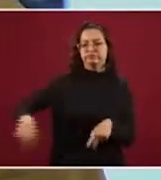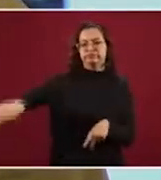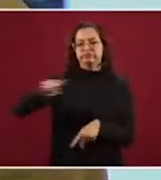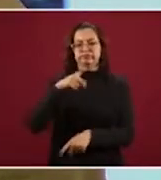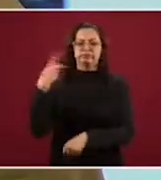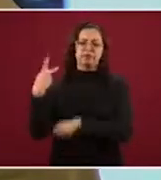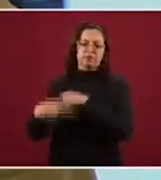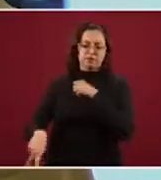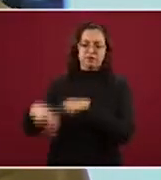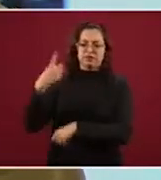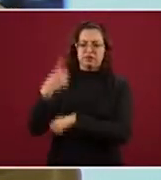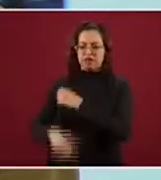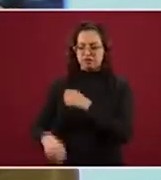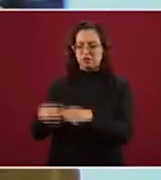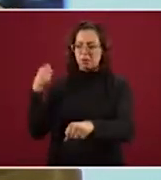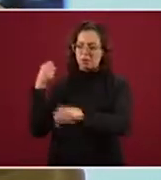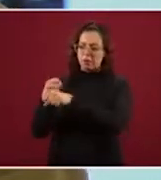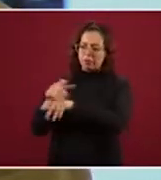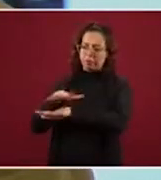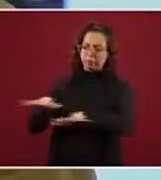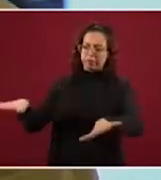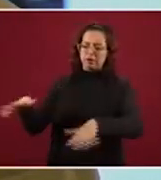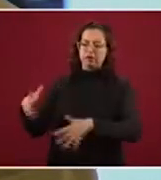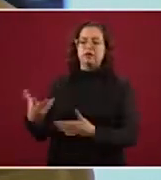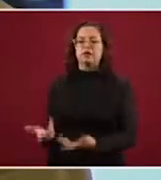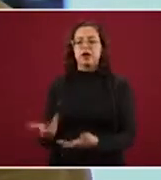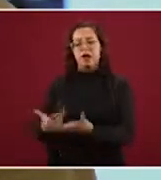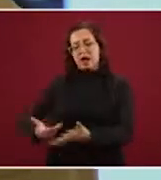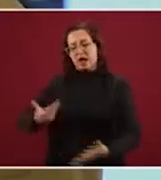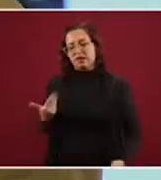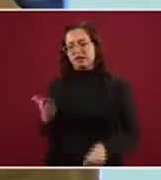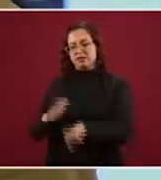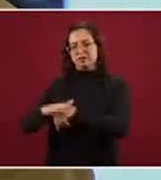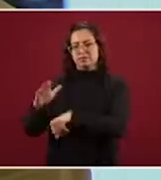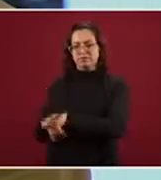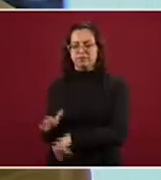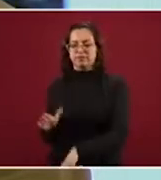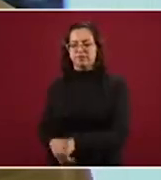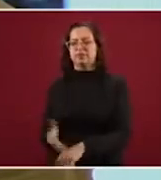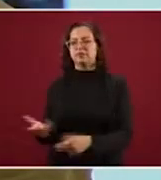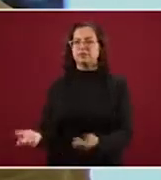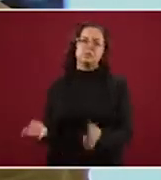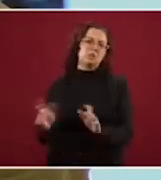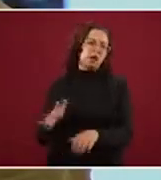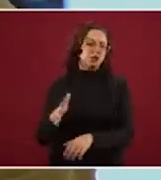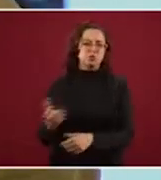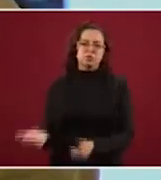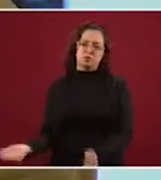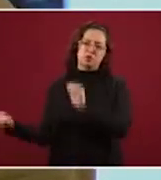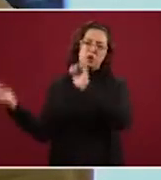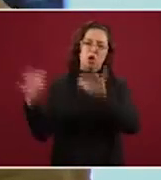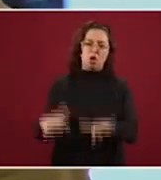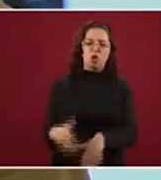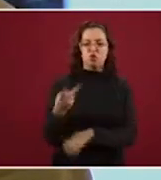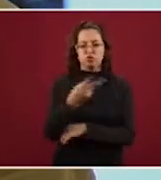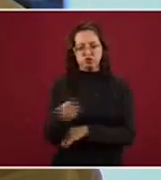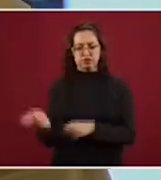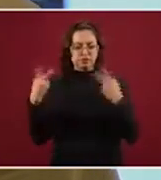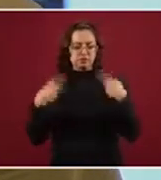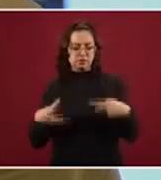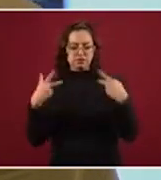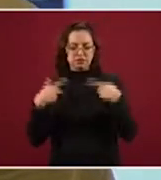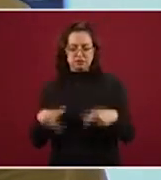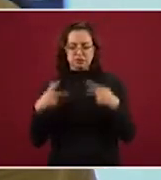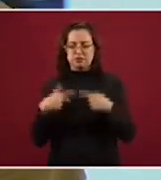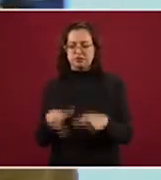previamente hicimos una convocatoria vinieron unos 200 afectados ambientales de toda la región y